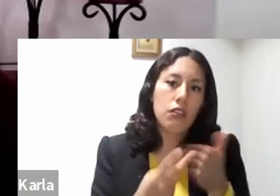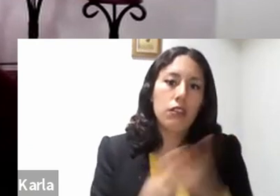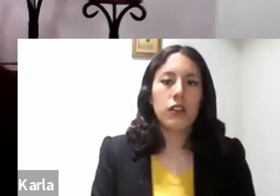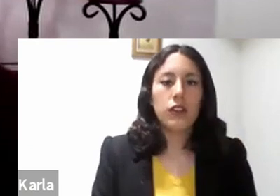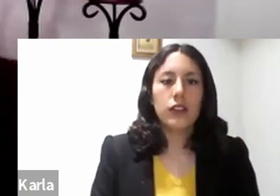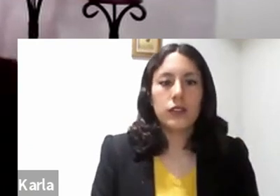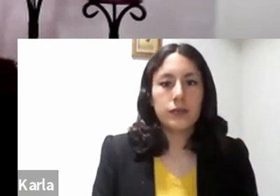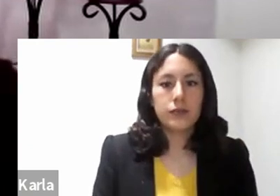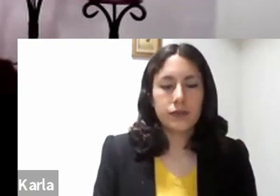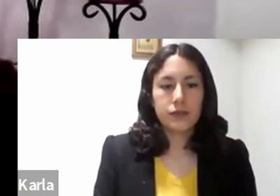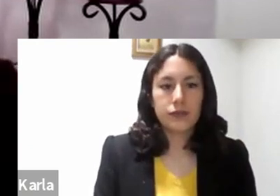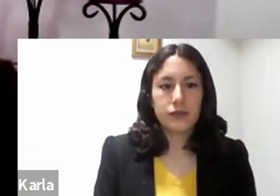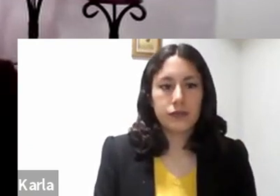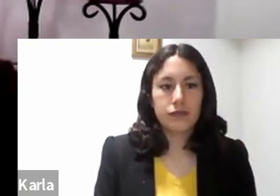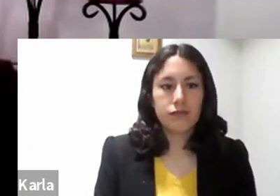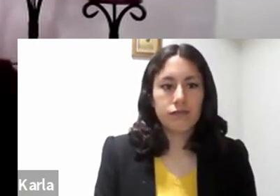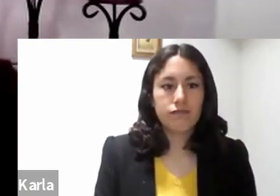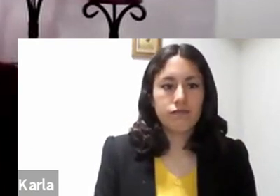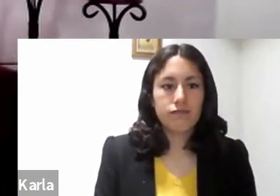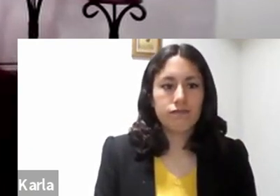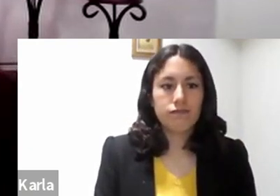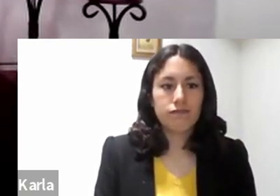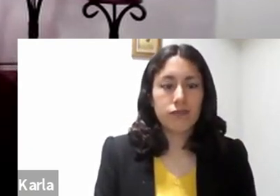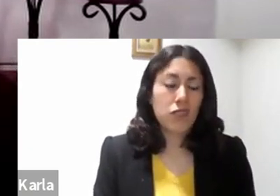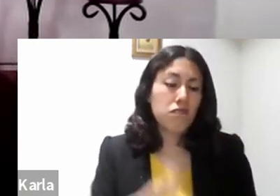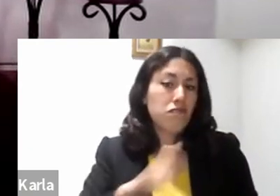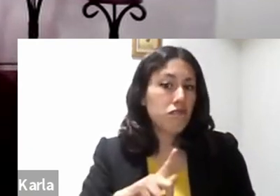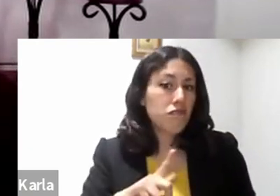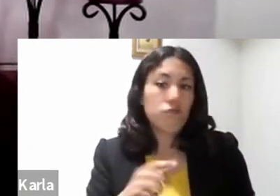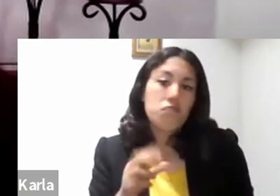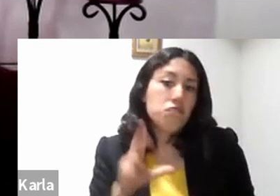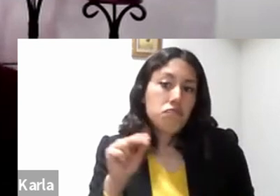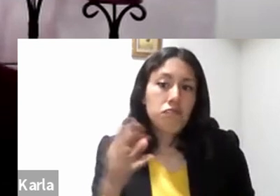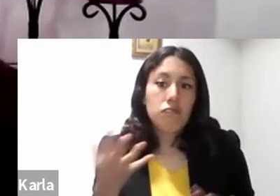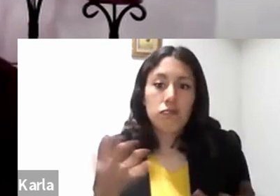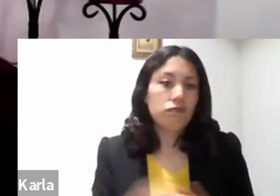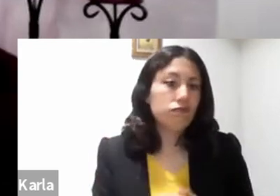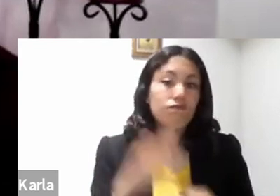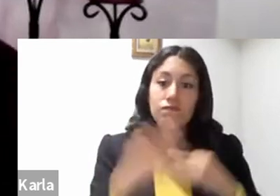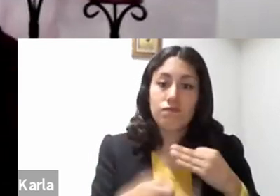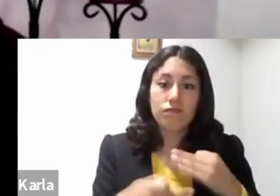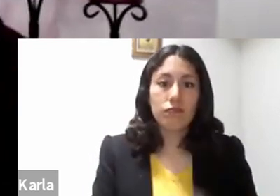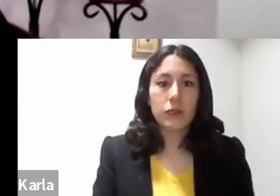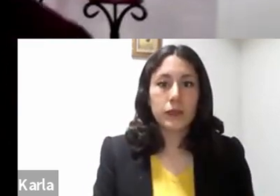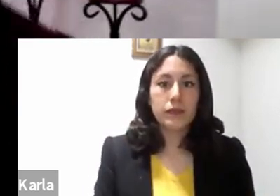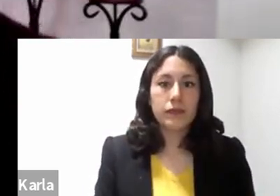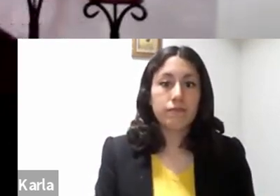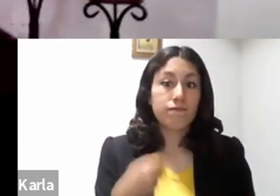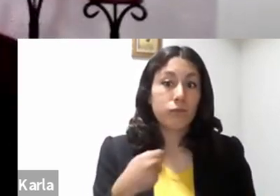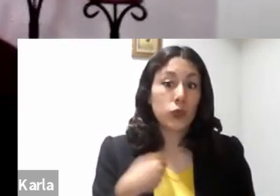como que ha perdido un poco el sabor la oración y algo que es muy importante